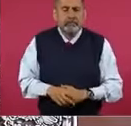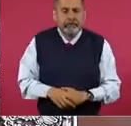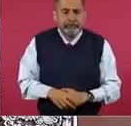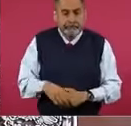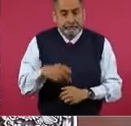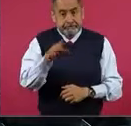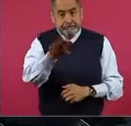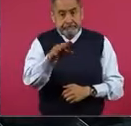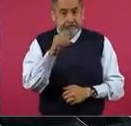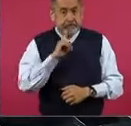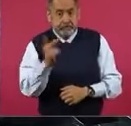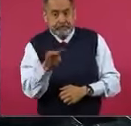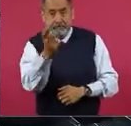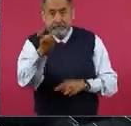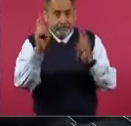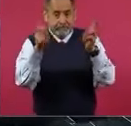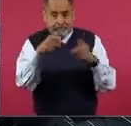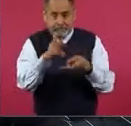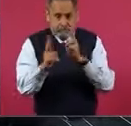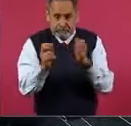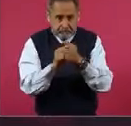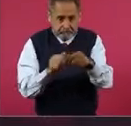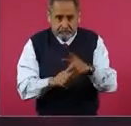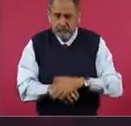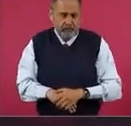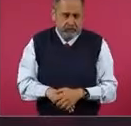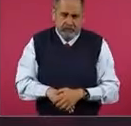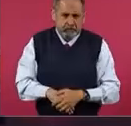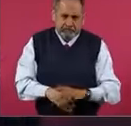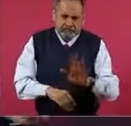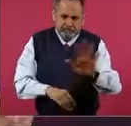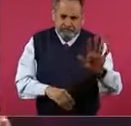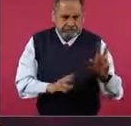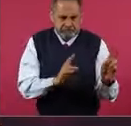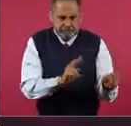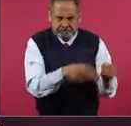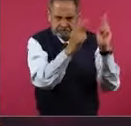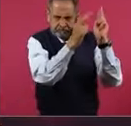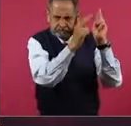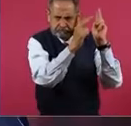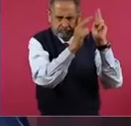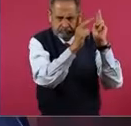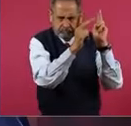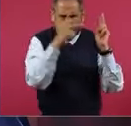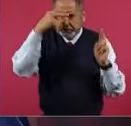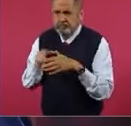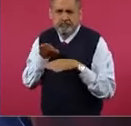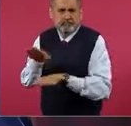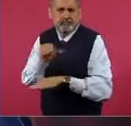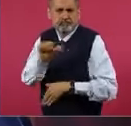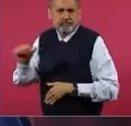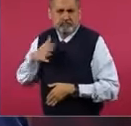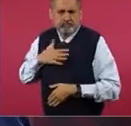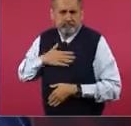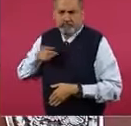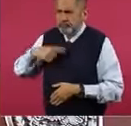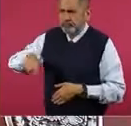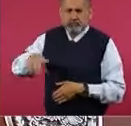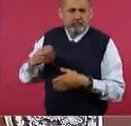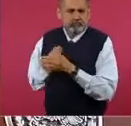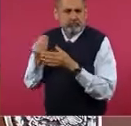tocaría con él? No, este es un asunto de los mexicanos y se está